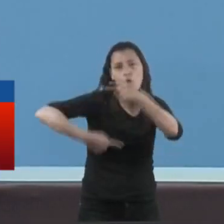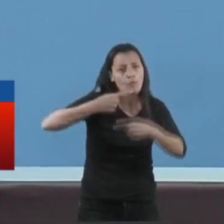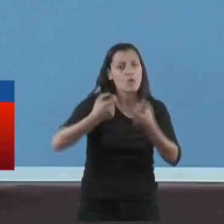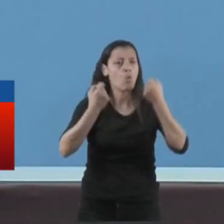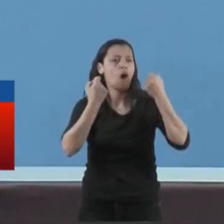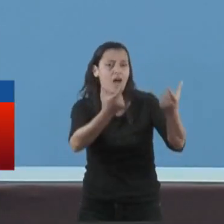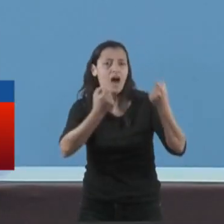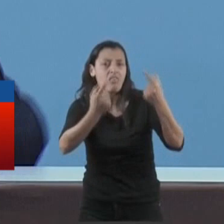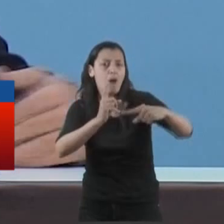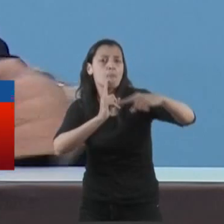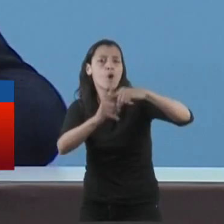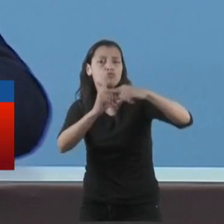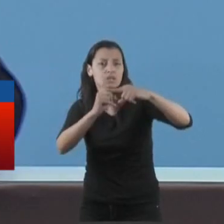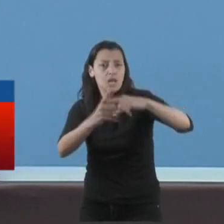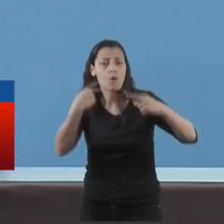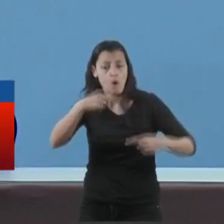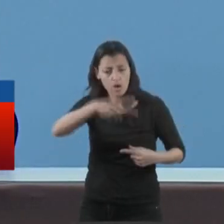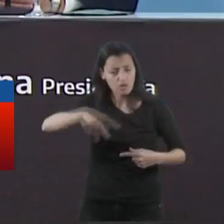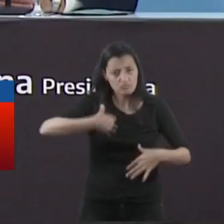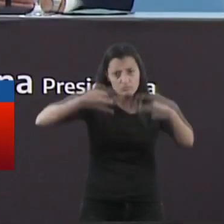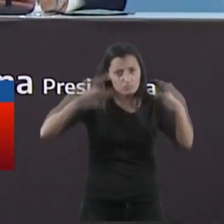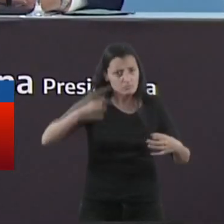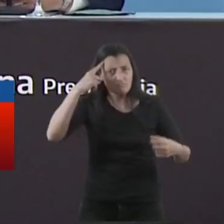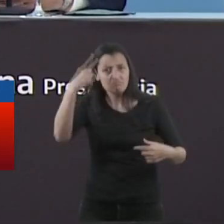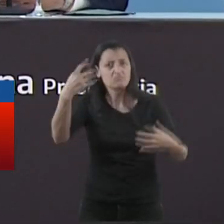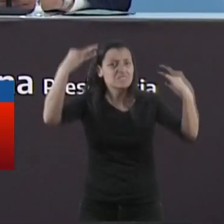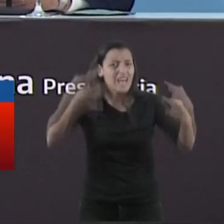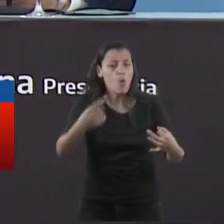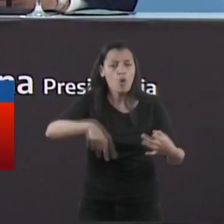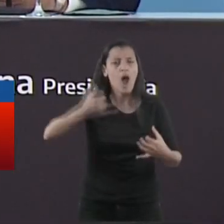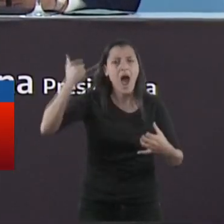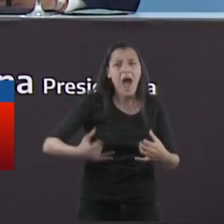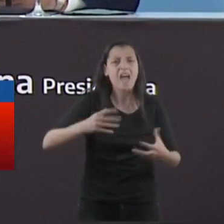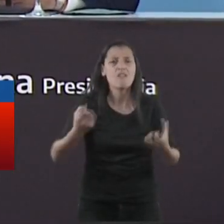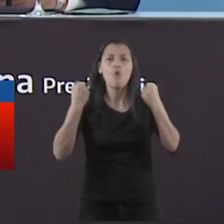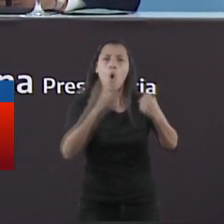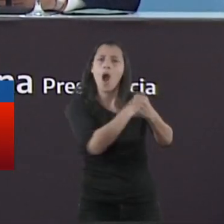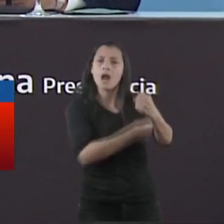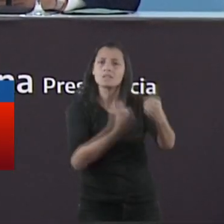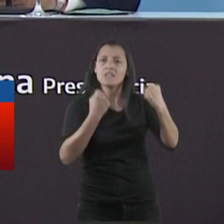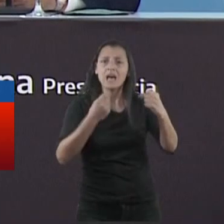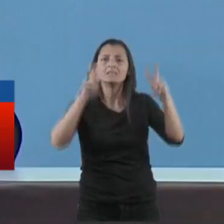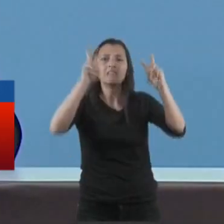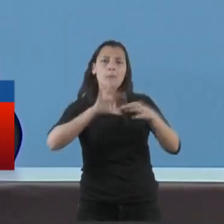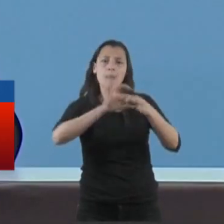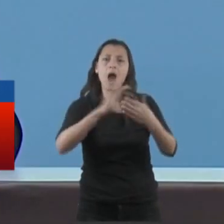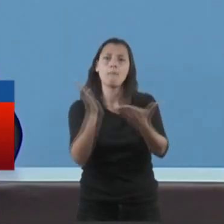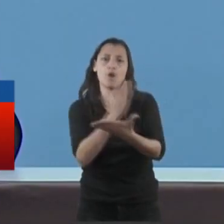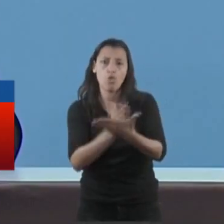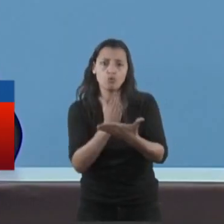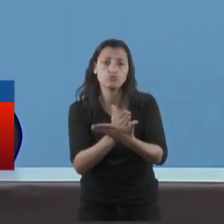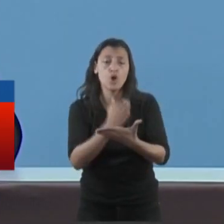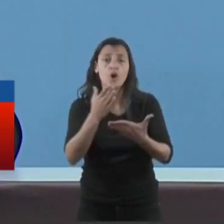Porque creemos que tenemos, lo dije desde el primer día, creemos que tenemos un potencial enorme en esta materia y no